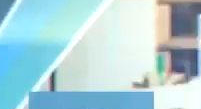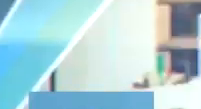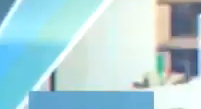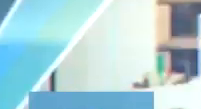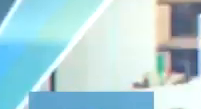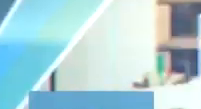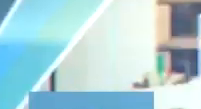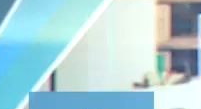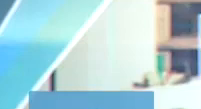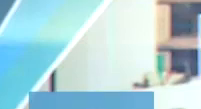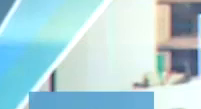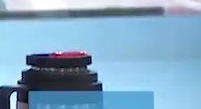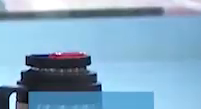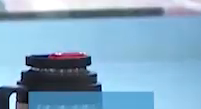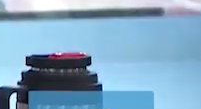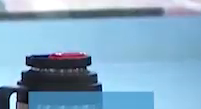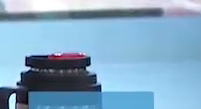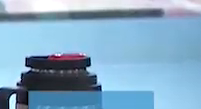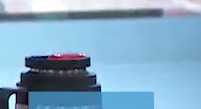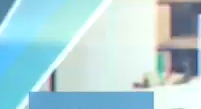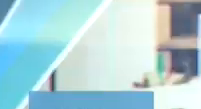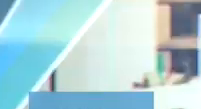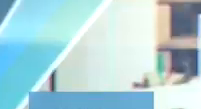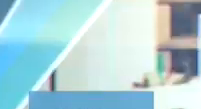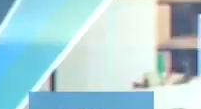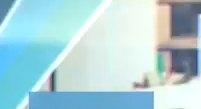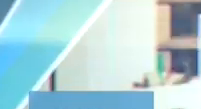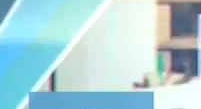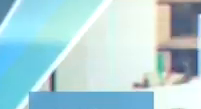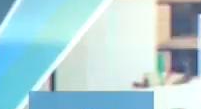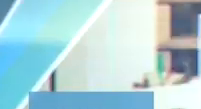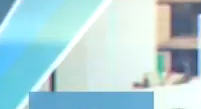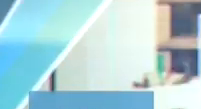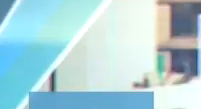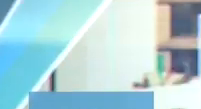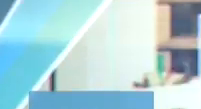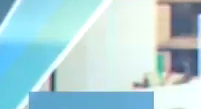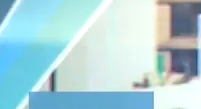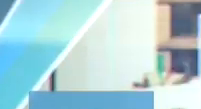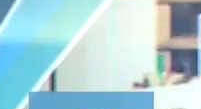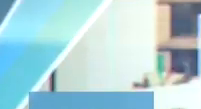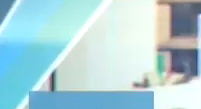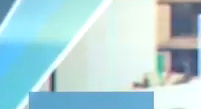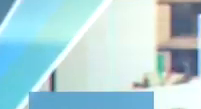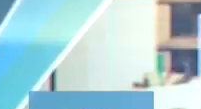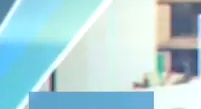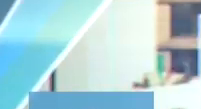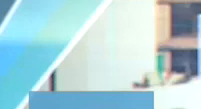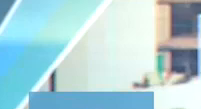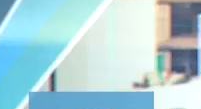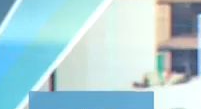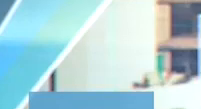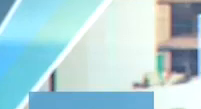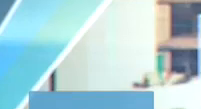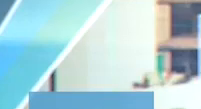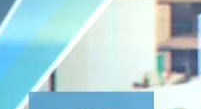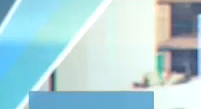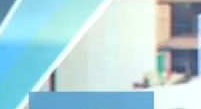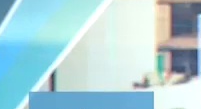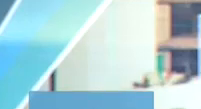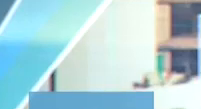Bueno, acá tenemos mayores coincidencias, concordancias. Sí. No solo, como decís Lorena muy bien, hay